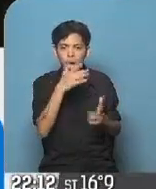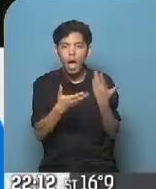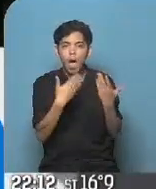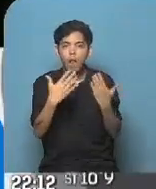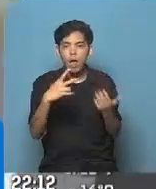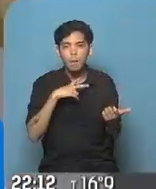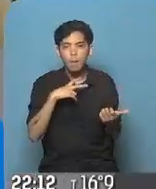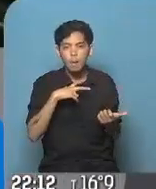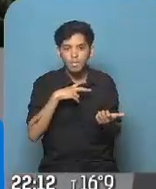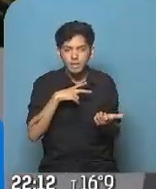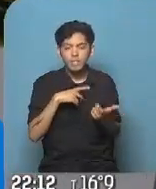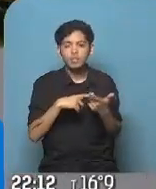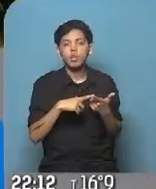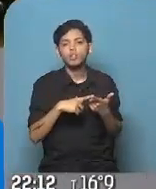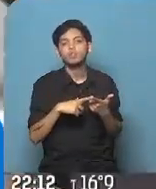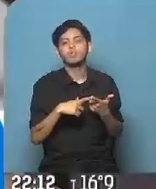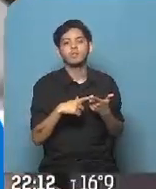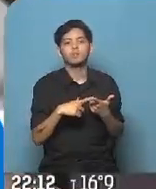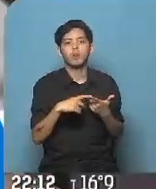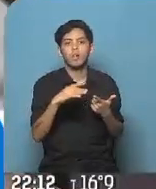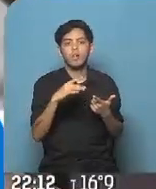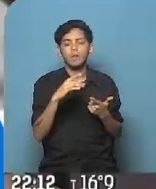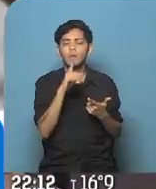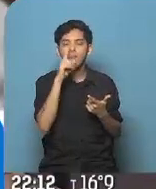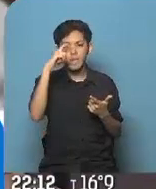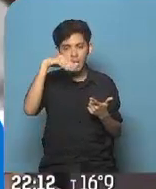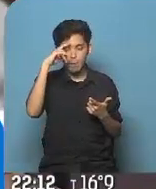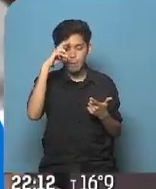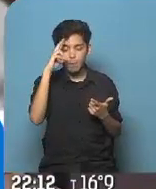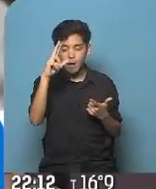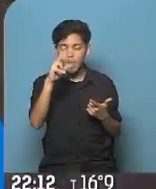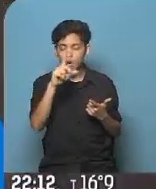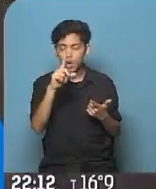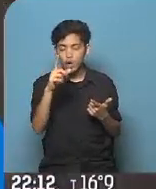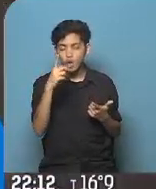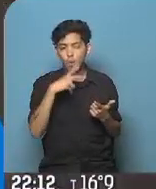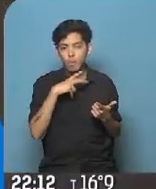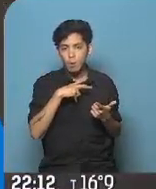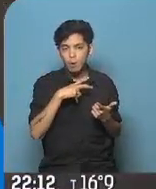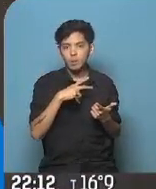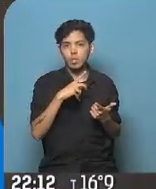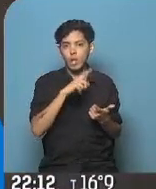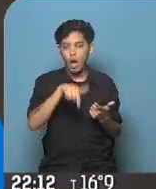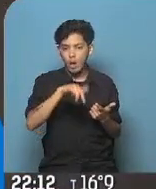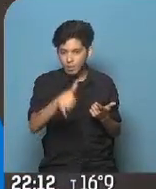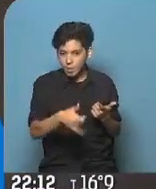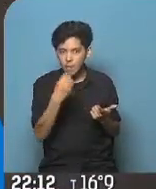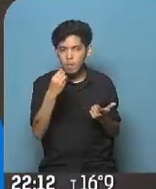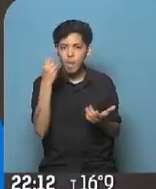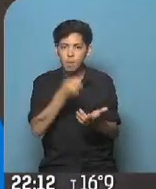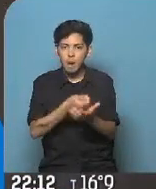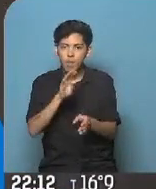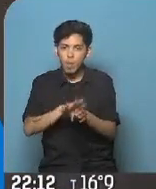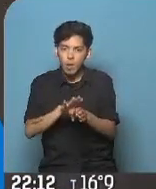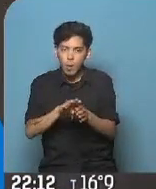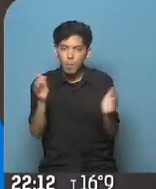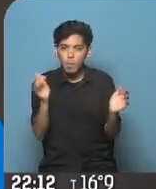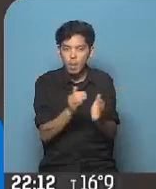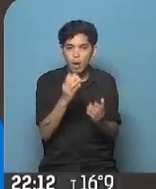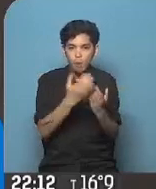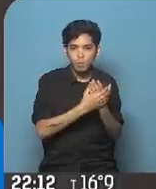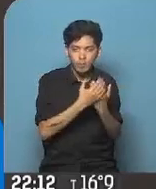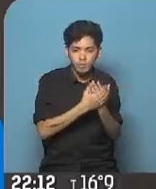privatización de lo que deje Temer, lo que no haya privatizado Temer para pagar la deuda. Está hablando de reducir ministerios, reducir